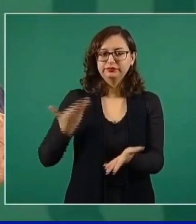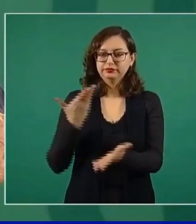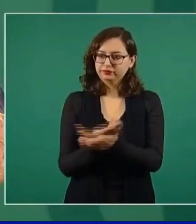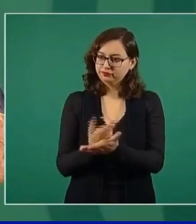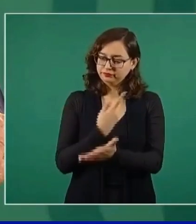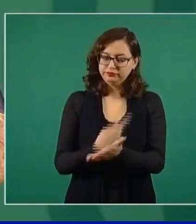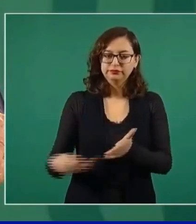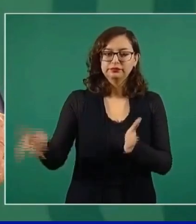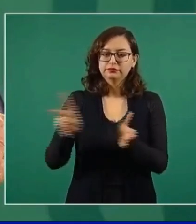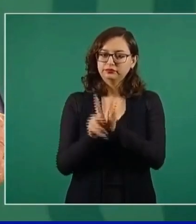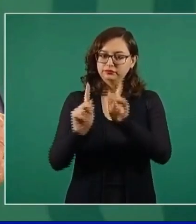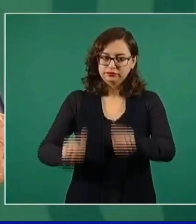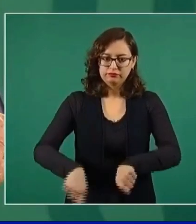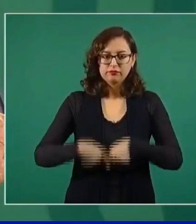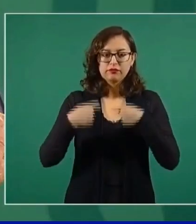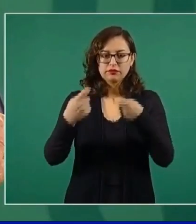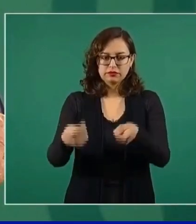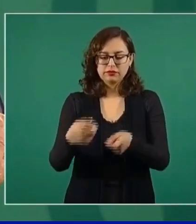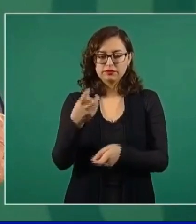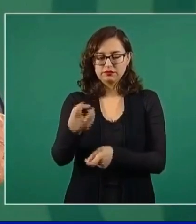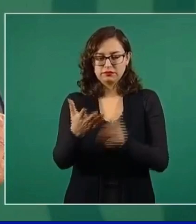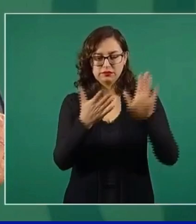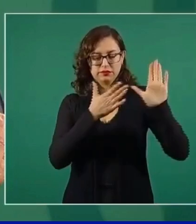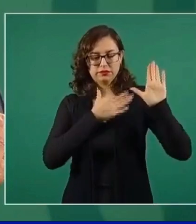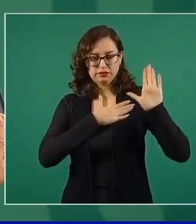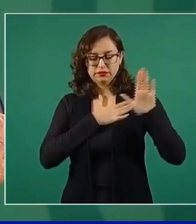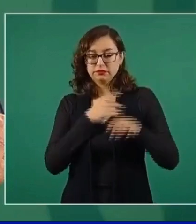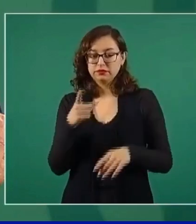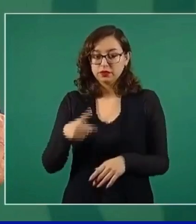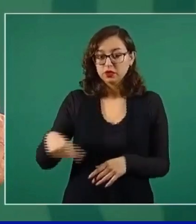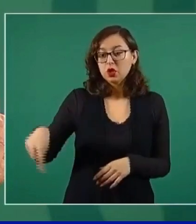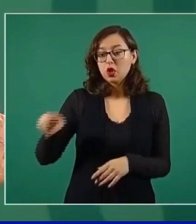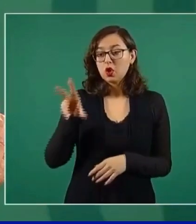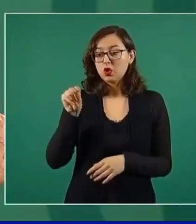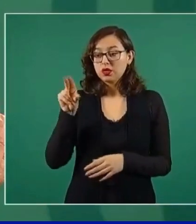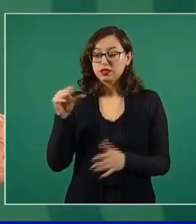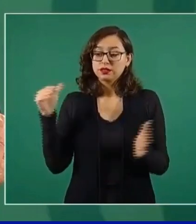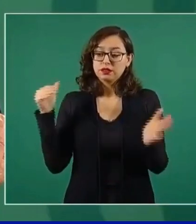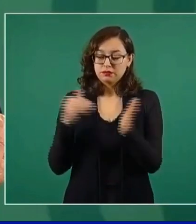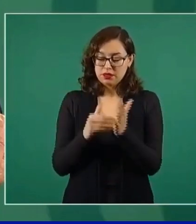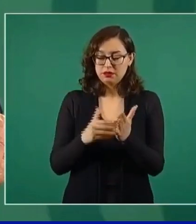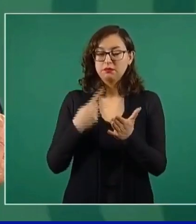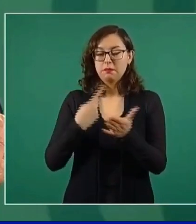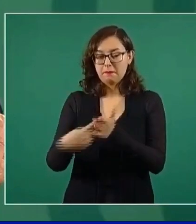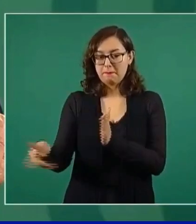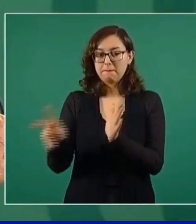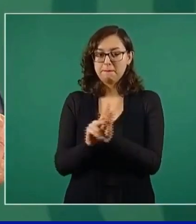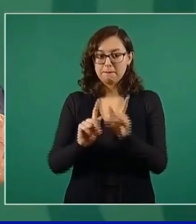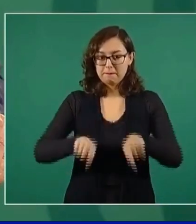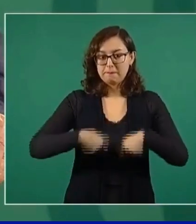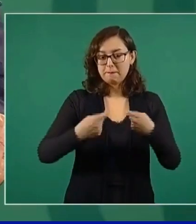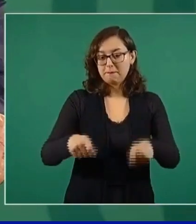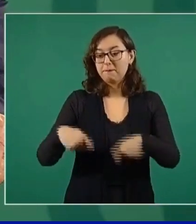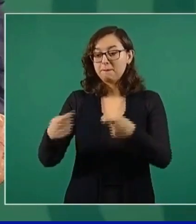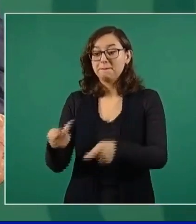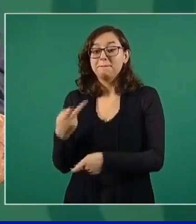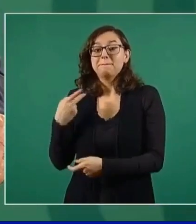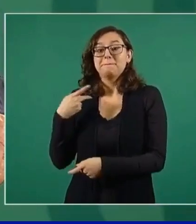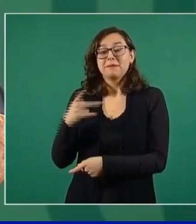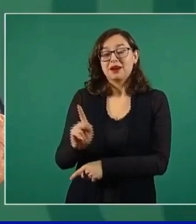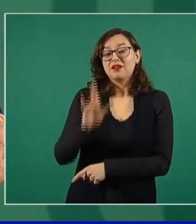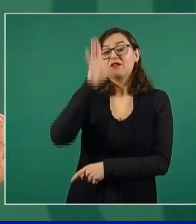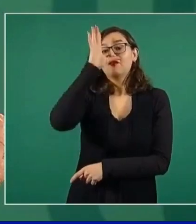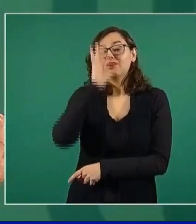basifique. Hicimos ese compromiso en el caso de los 80,000. Viene la pandemia y tuvimos